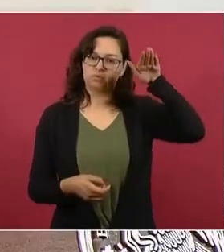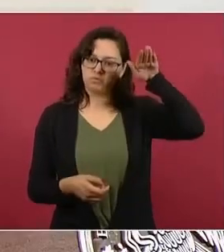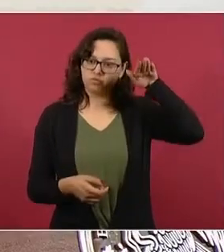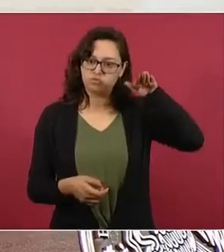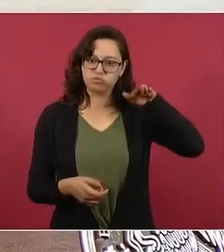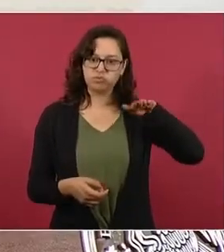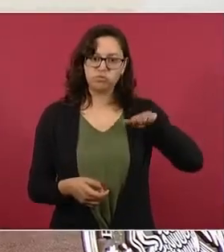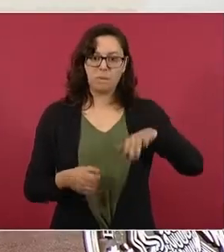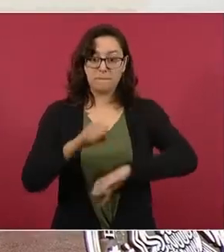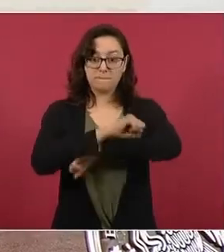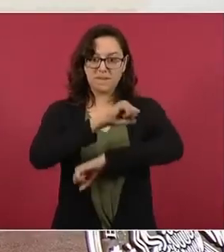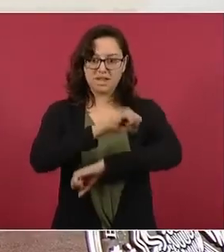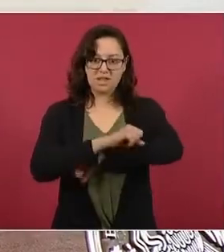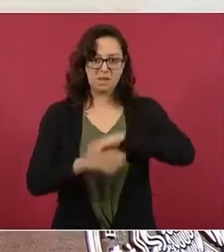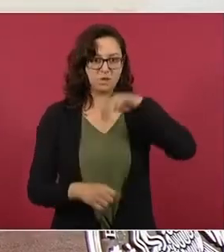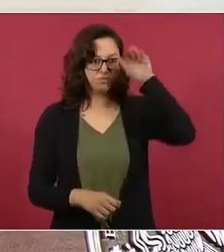grita: